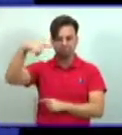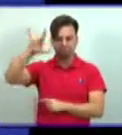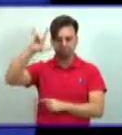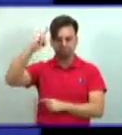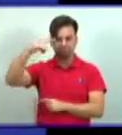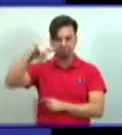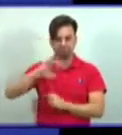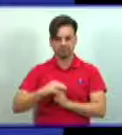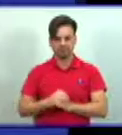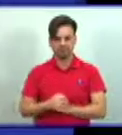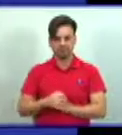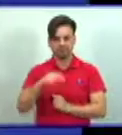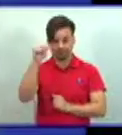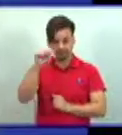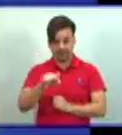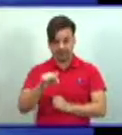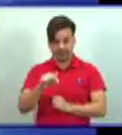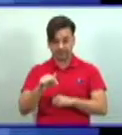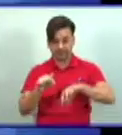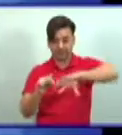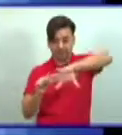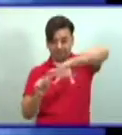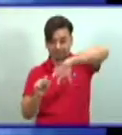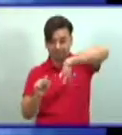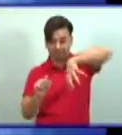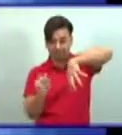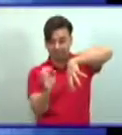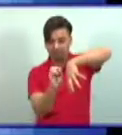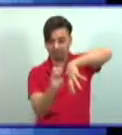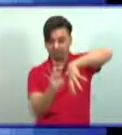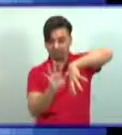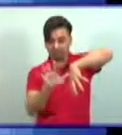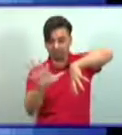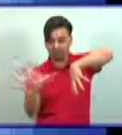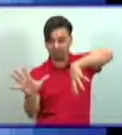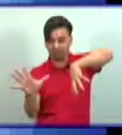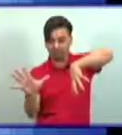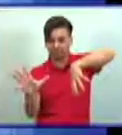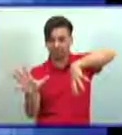Y estas son las 5 capas de la atmósfera. Interesante, ¿verdad?